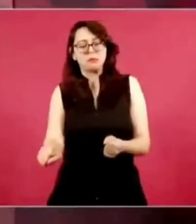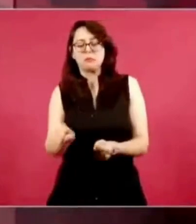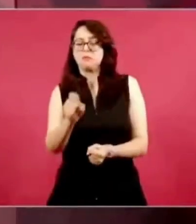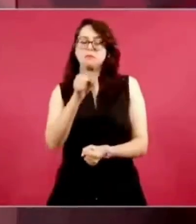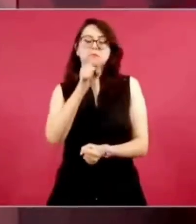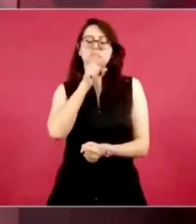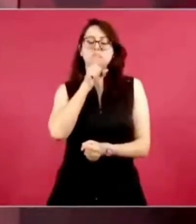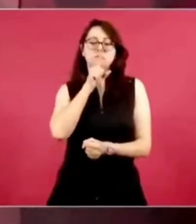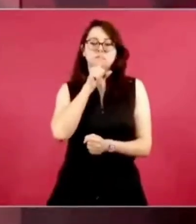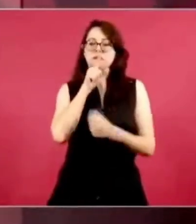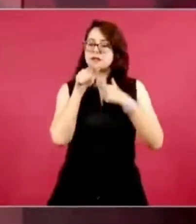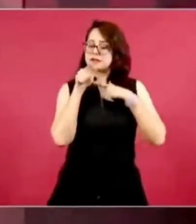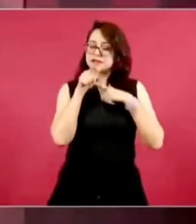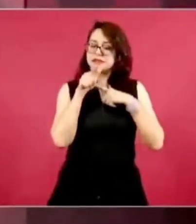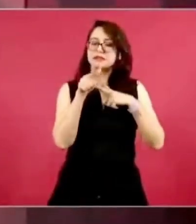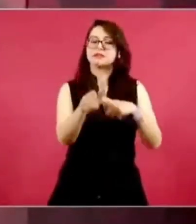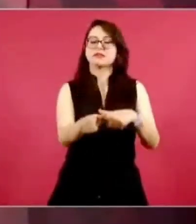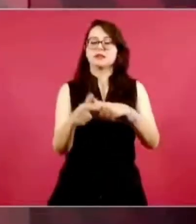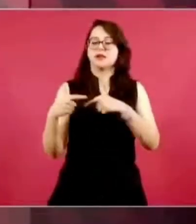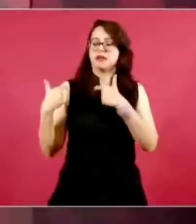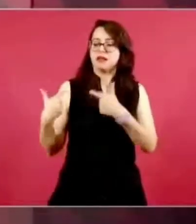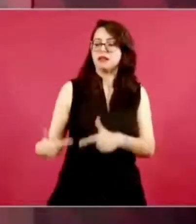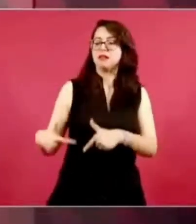de nuestra idiosincrasia.